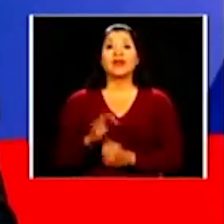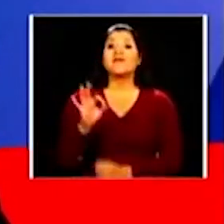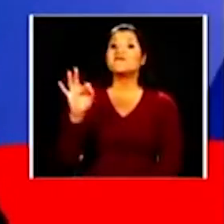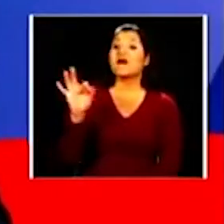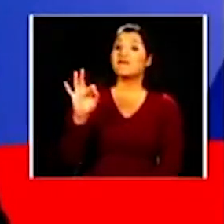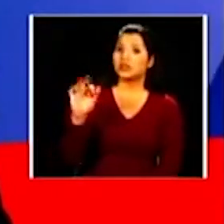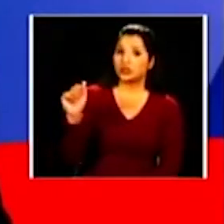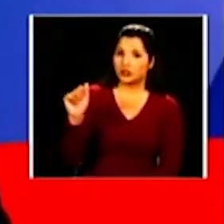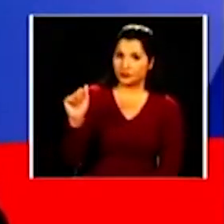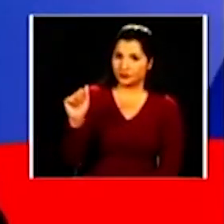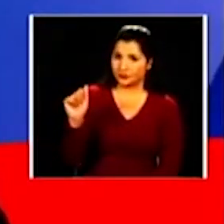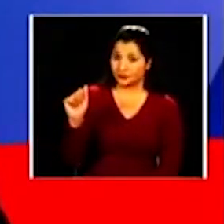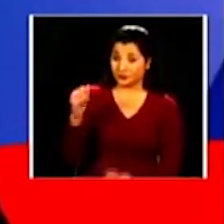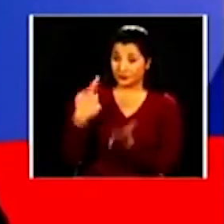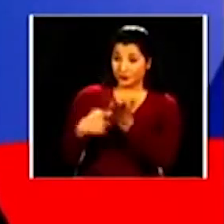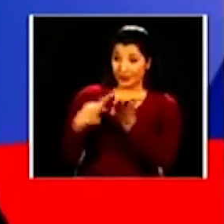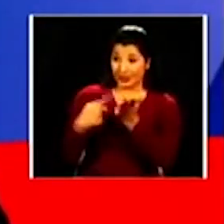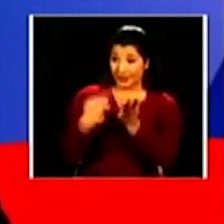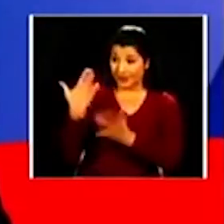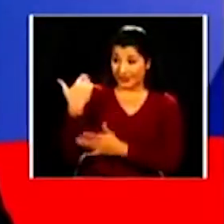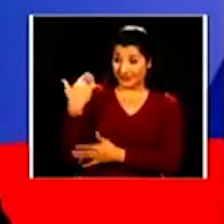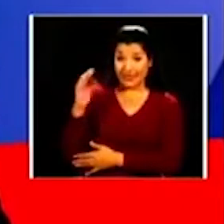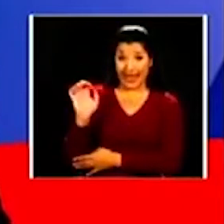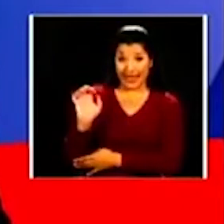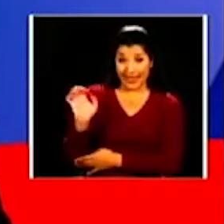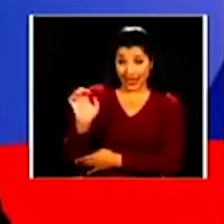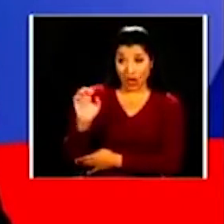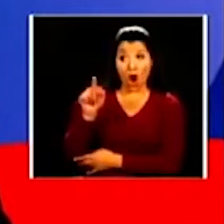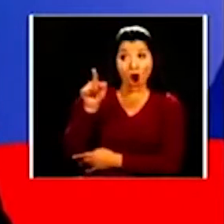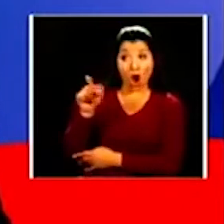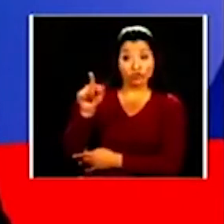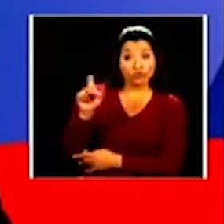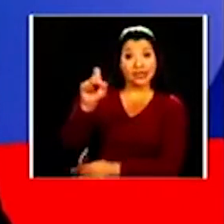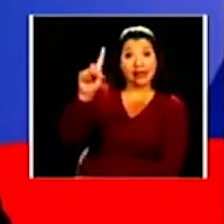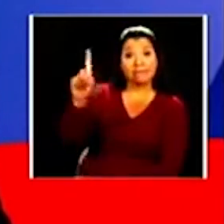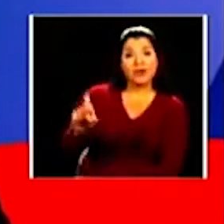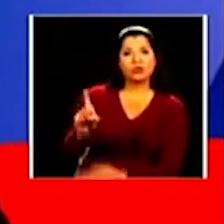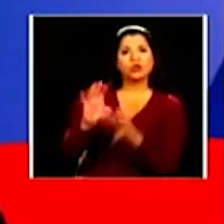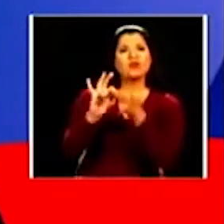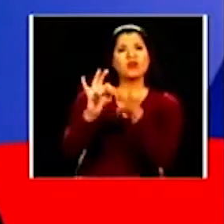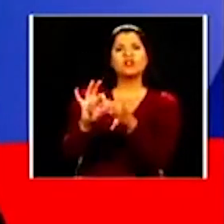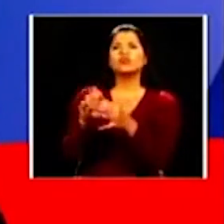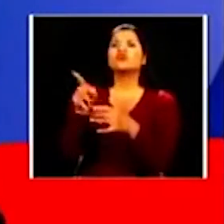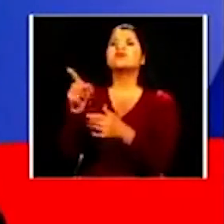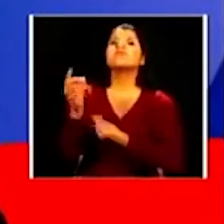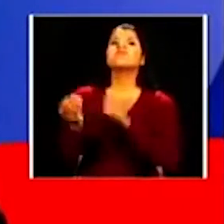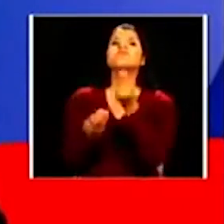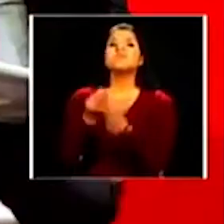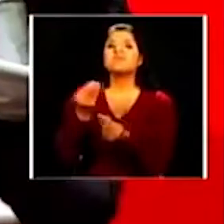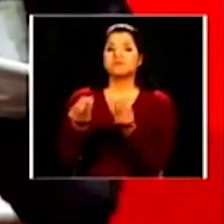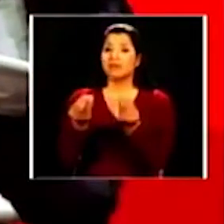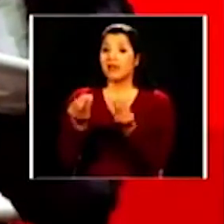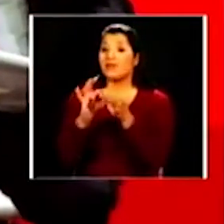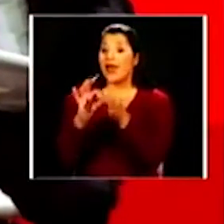el debate de enero pasado a usted se le consultó sobre sus acciones en el tema de las